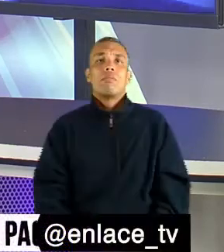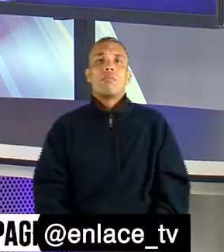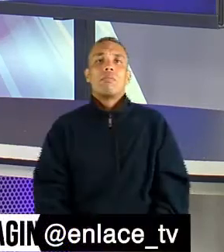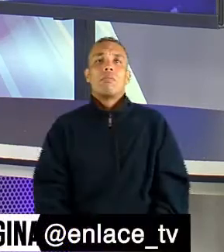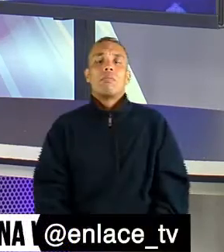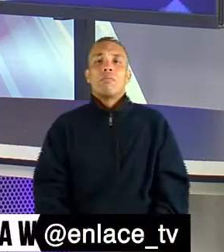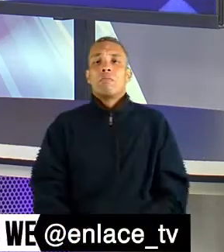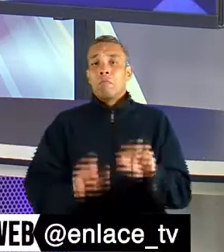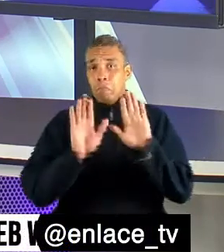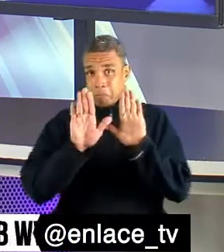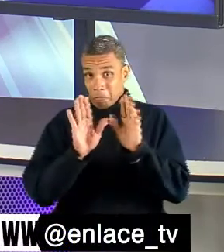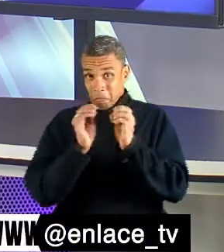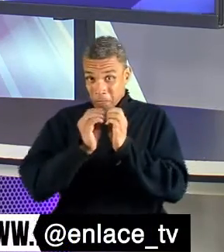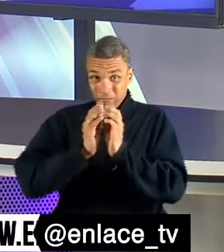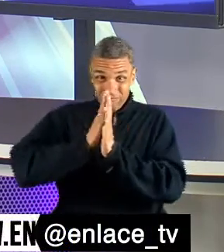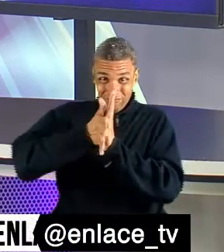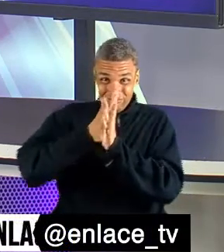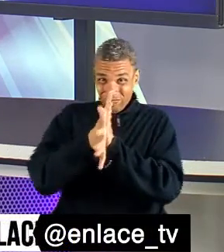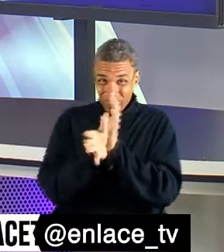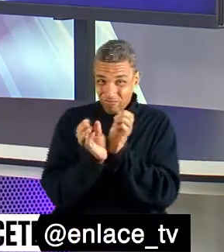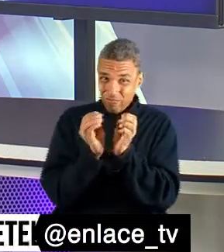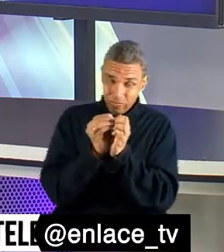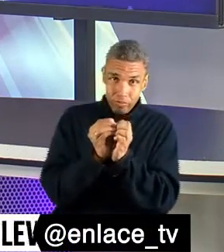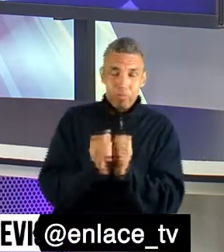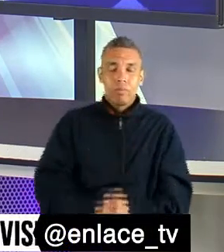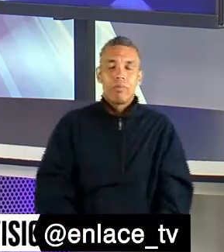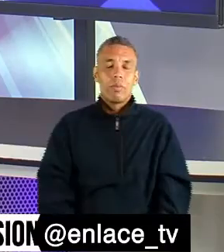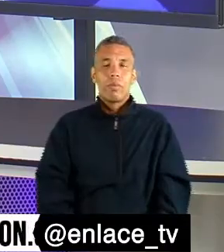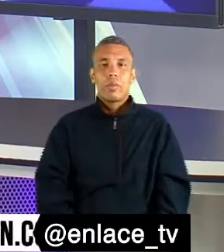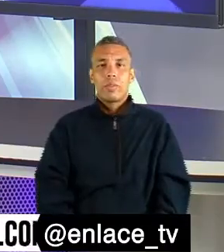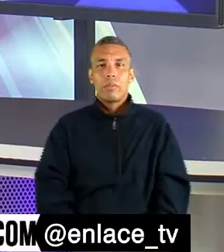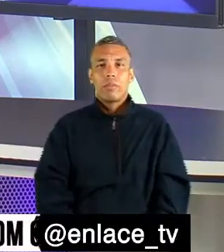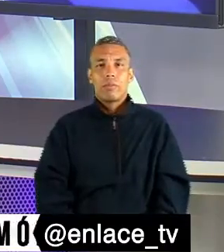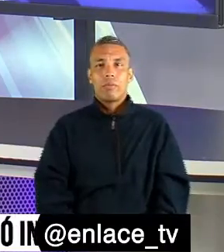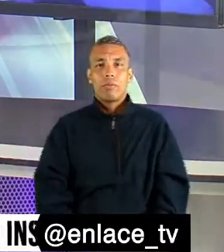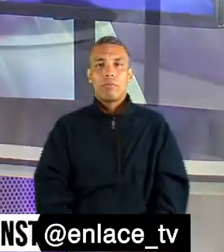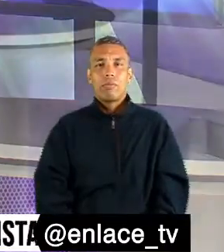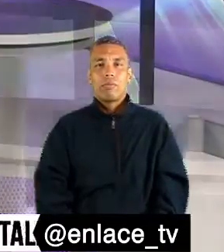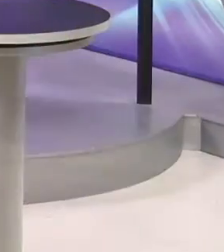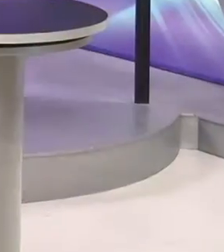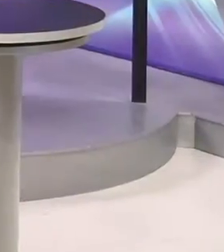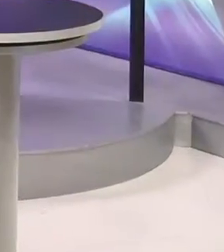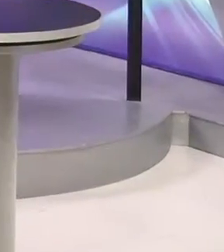Momento de hacer una pausa y al regresar espere más información en el noticiero que usted quiere ver.